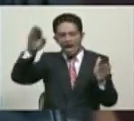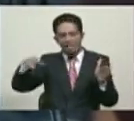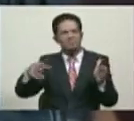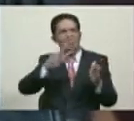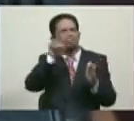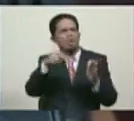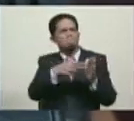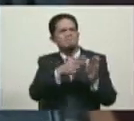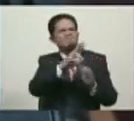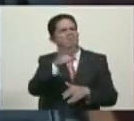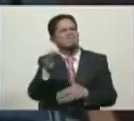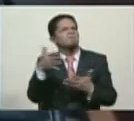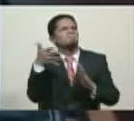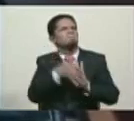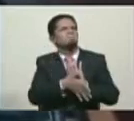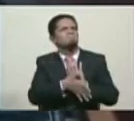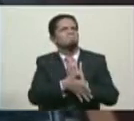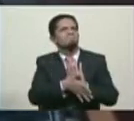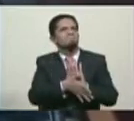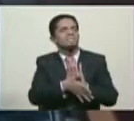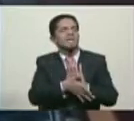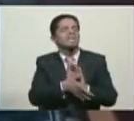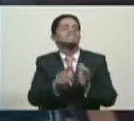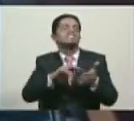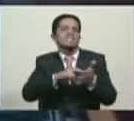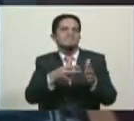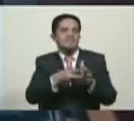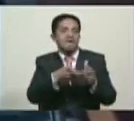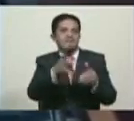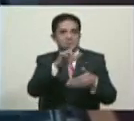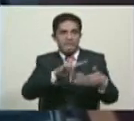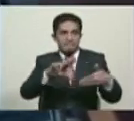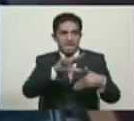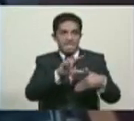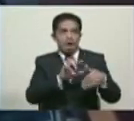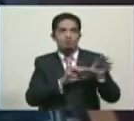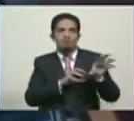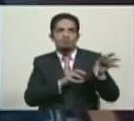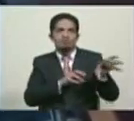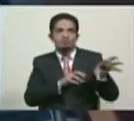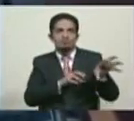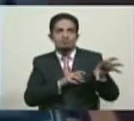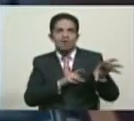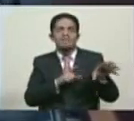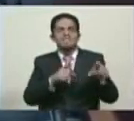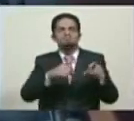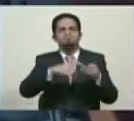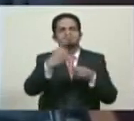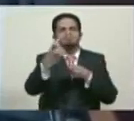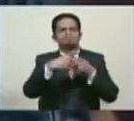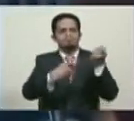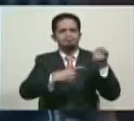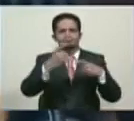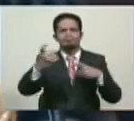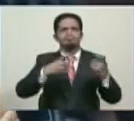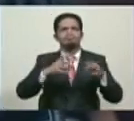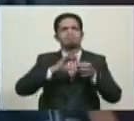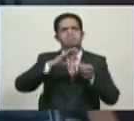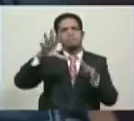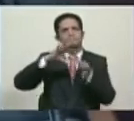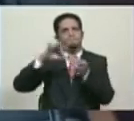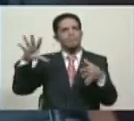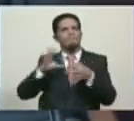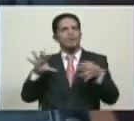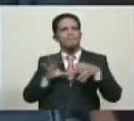era otra cosa que desmembrar a la América Latina y convertirla en una multiplicidad de países surgidos como producto de